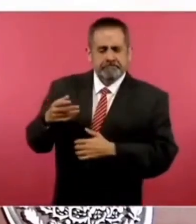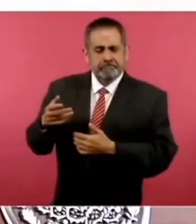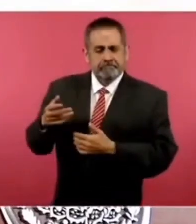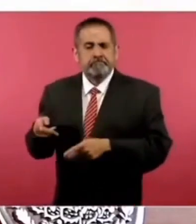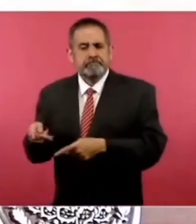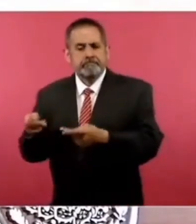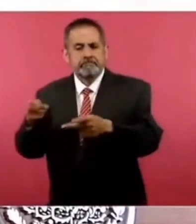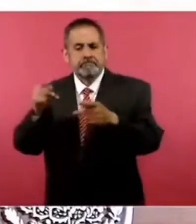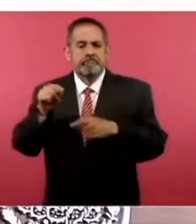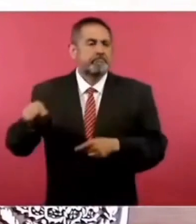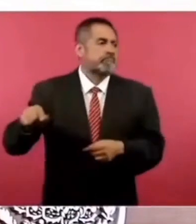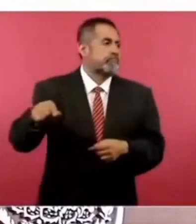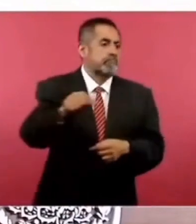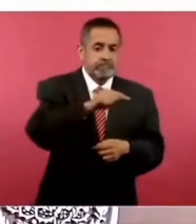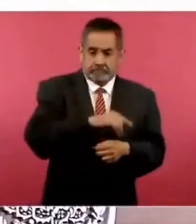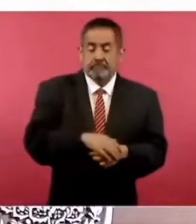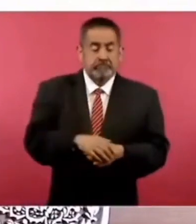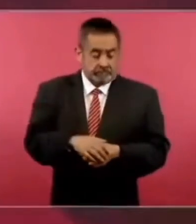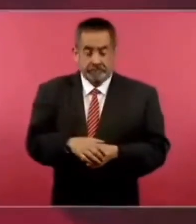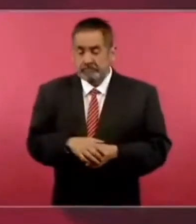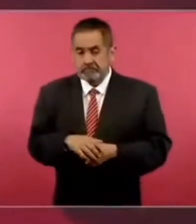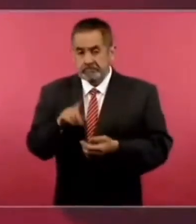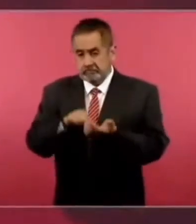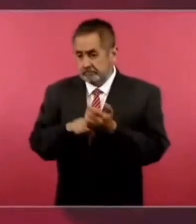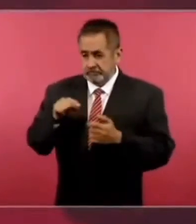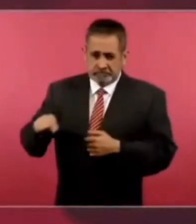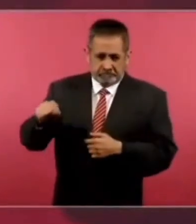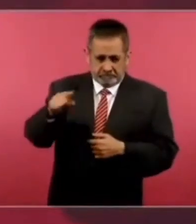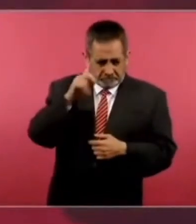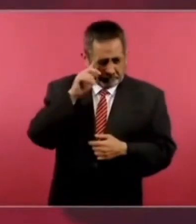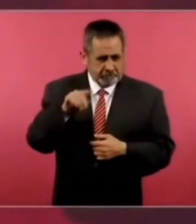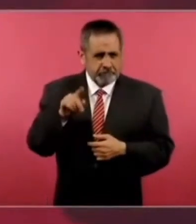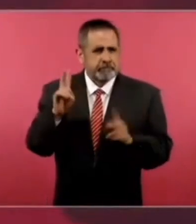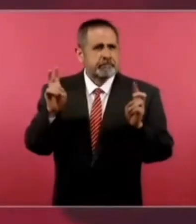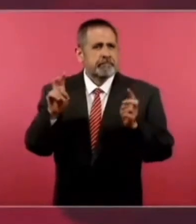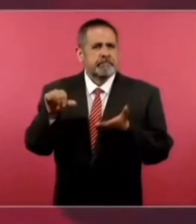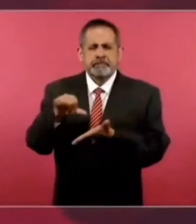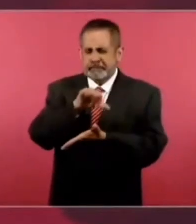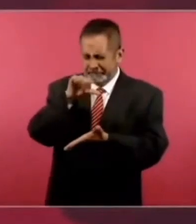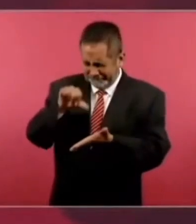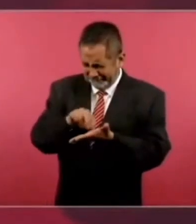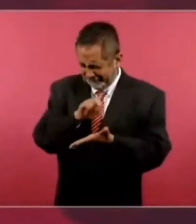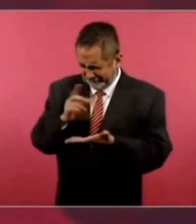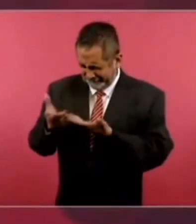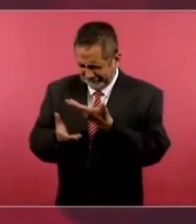todos los sitios arqueológicos, ¿sí? Son centros de servicio